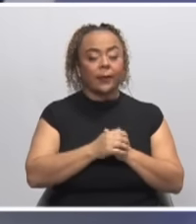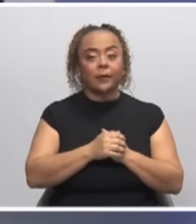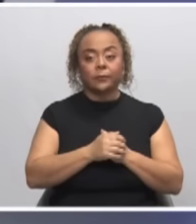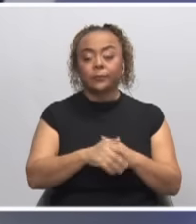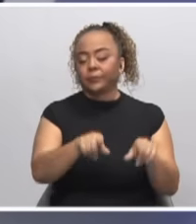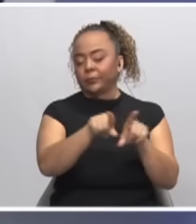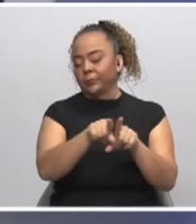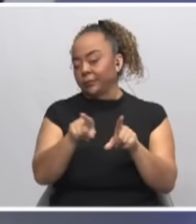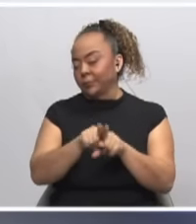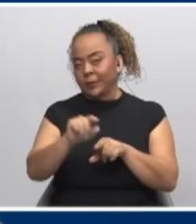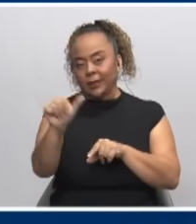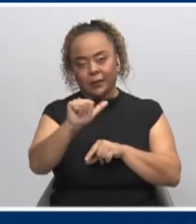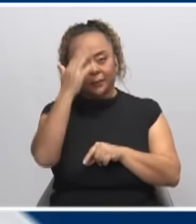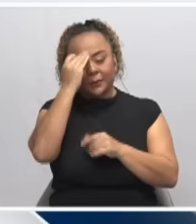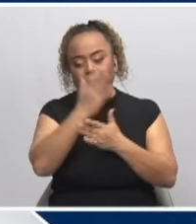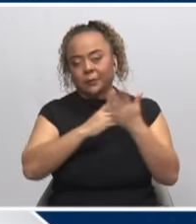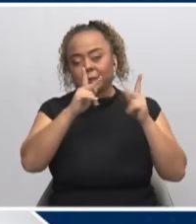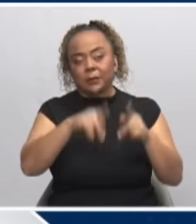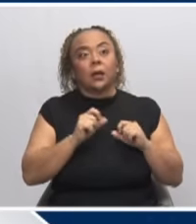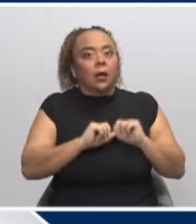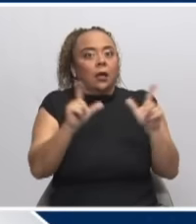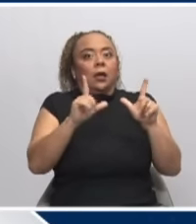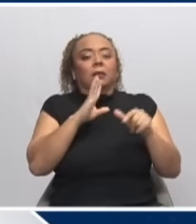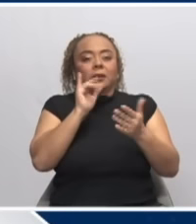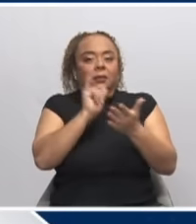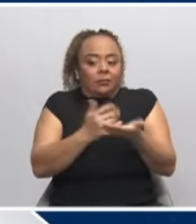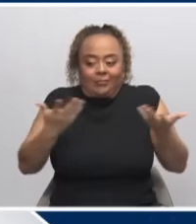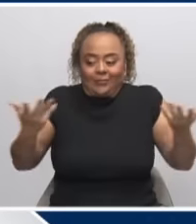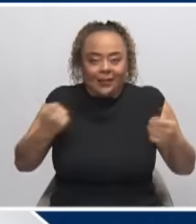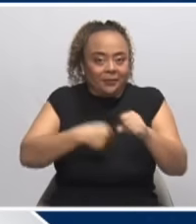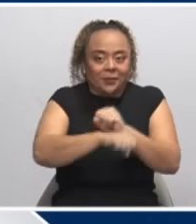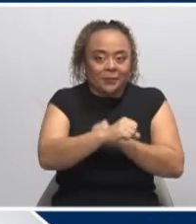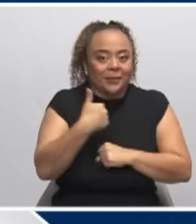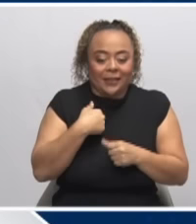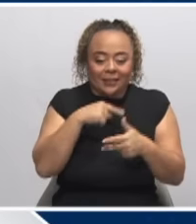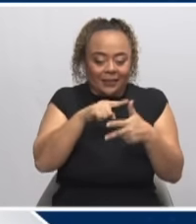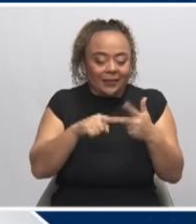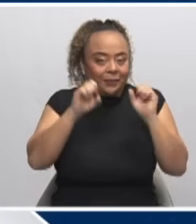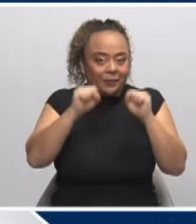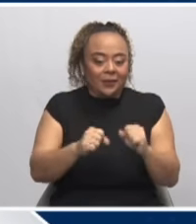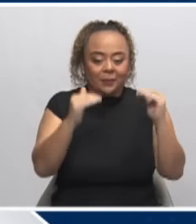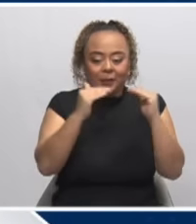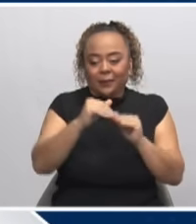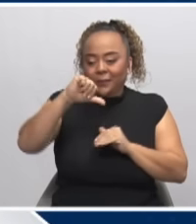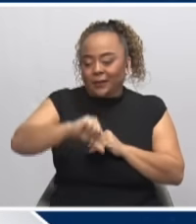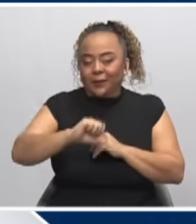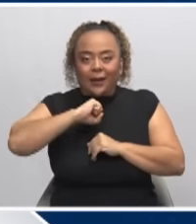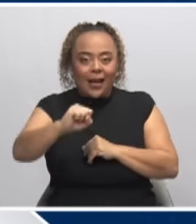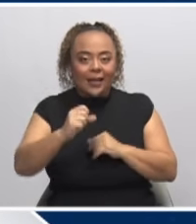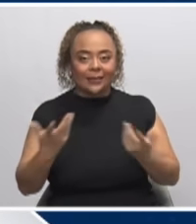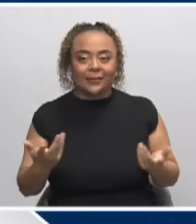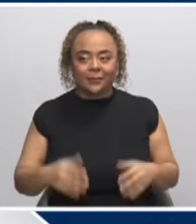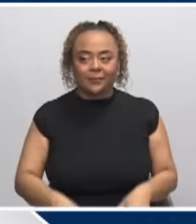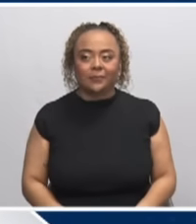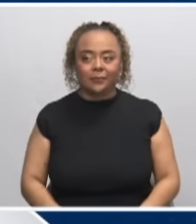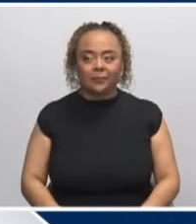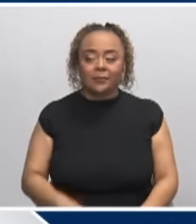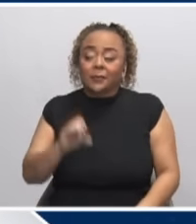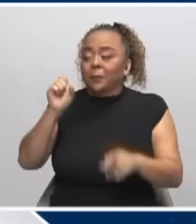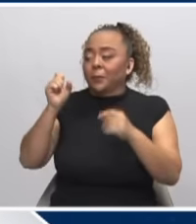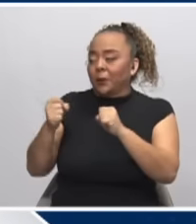tampoco nos alarmemos porque alguna gente se escandaliza que uno hable esto en el fútbol hay hay tres posibilidades empatar perder o ganar no puede pasar